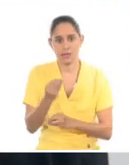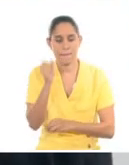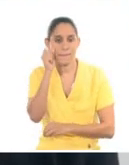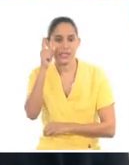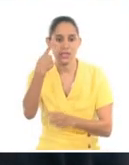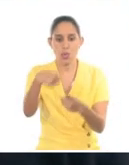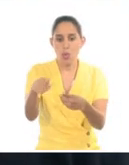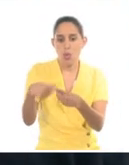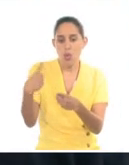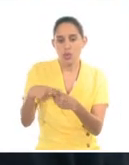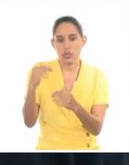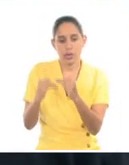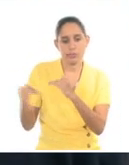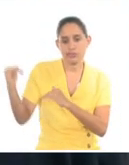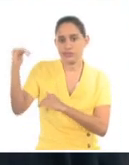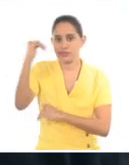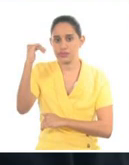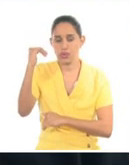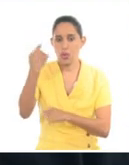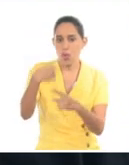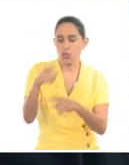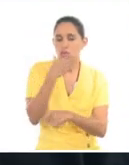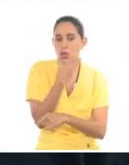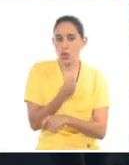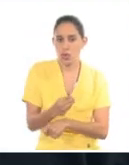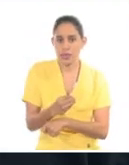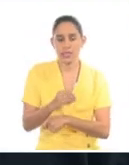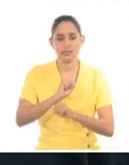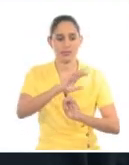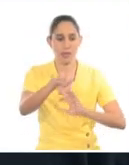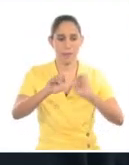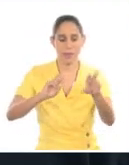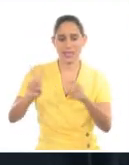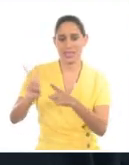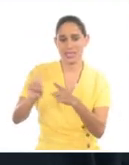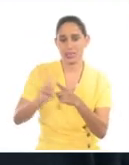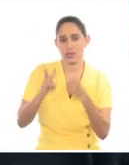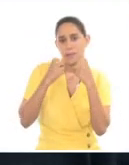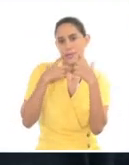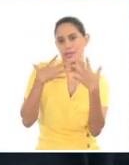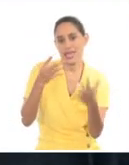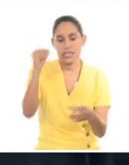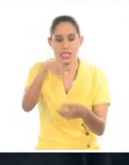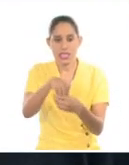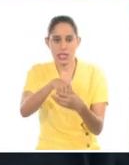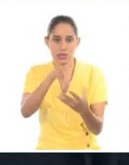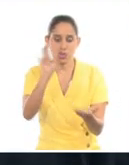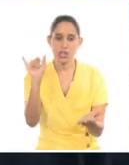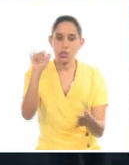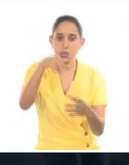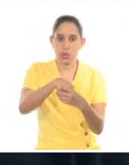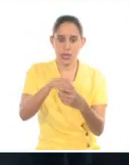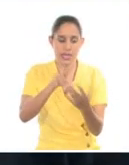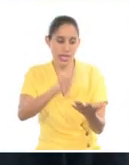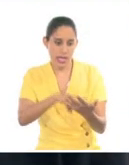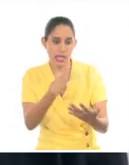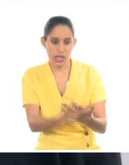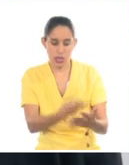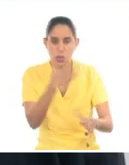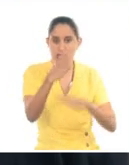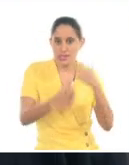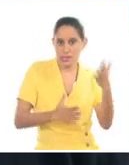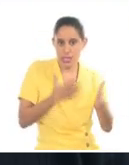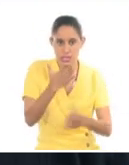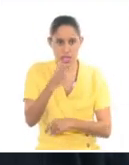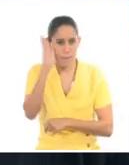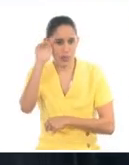producciones nuestras salgan con la lengua de señas incluida. De hecho, la Fernanda fue un largometraje que incluyó la lengua